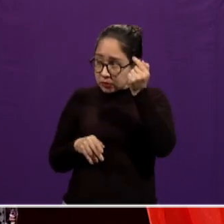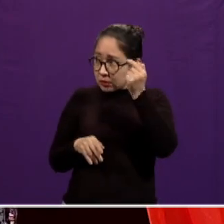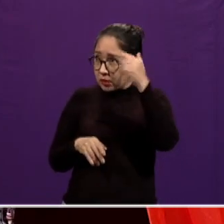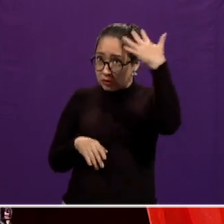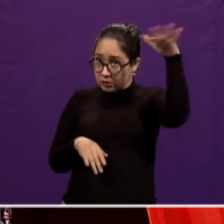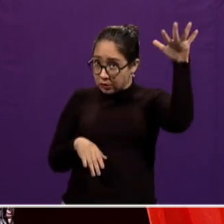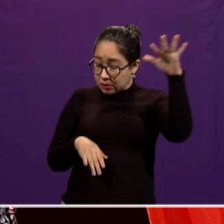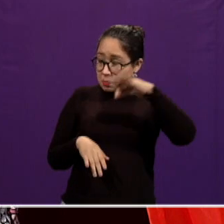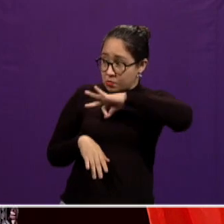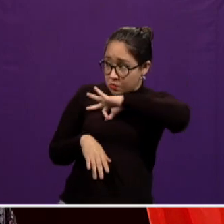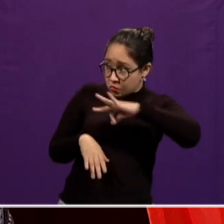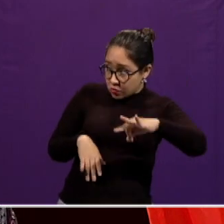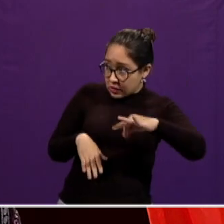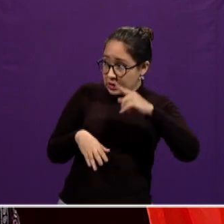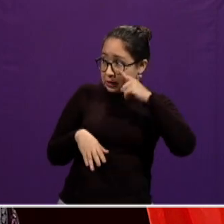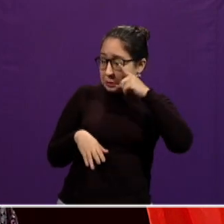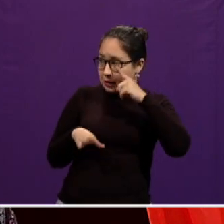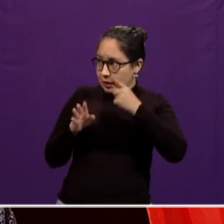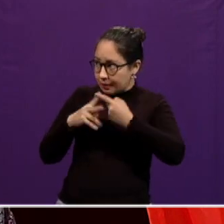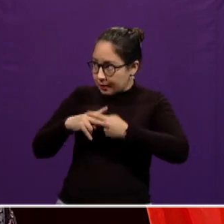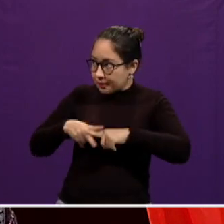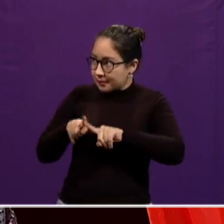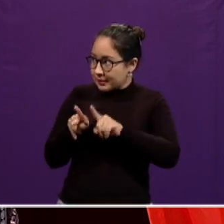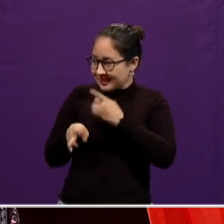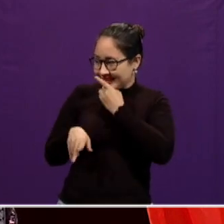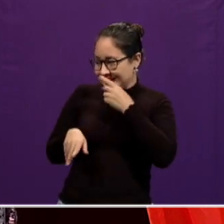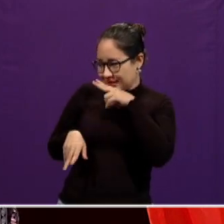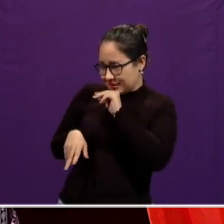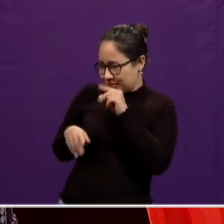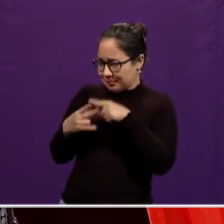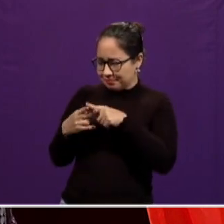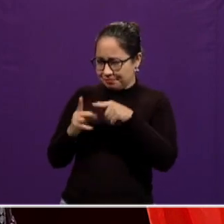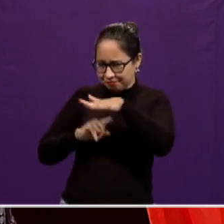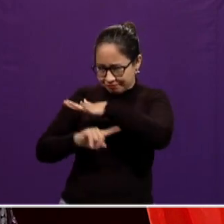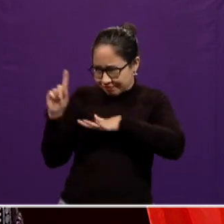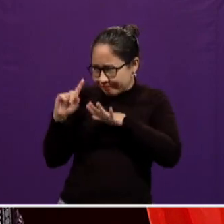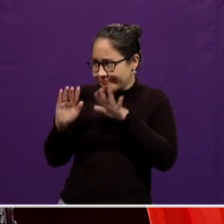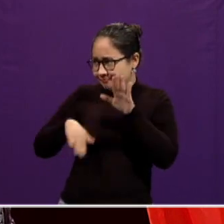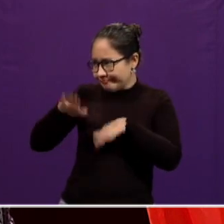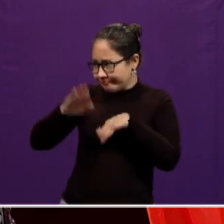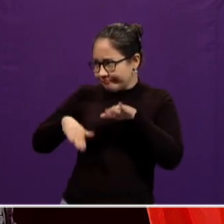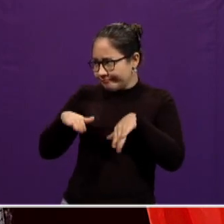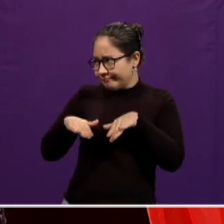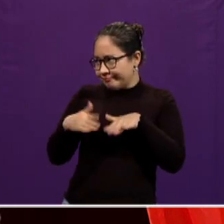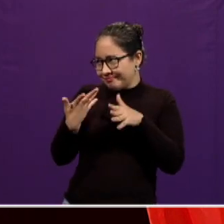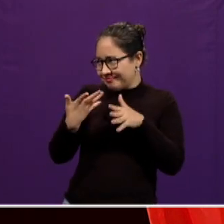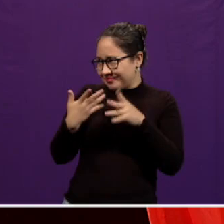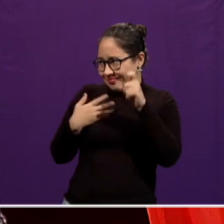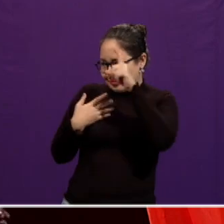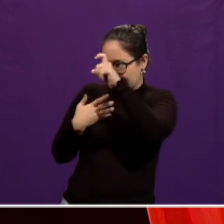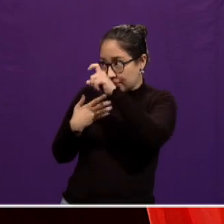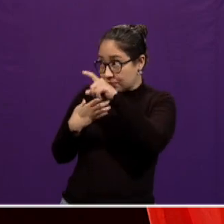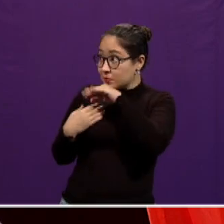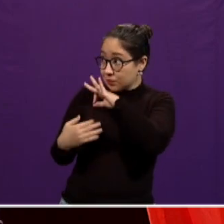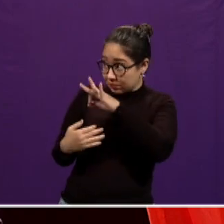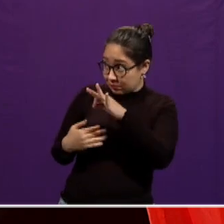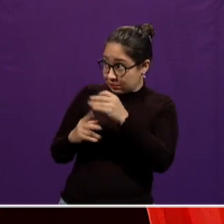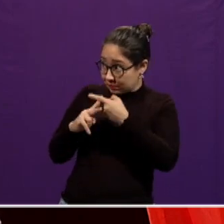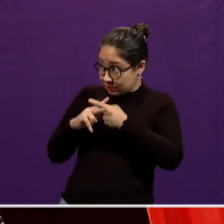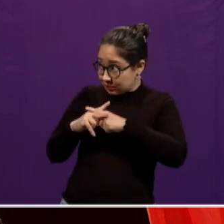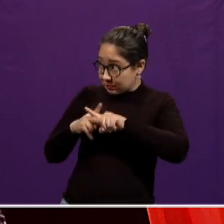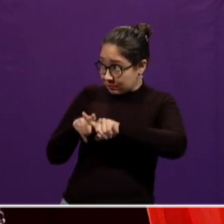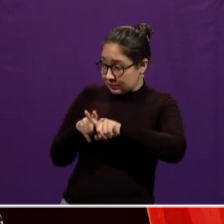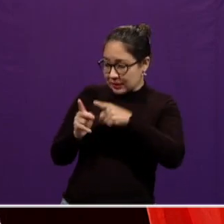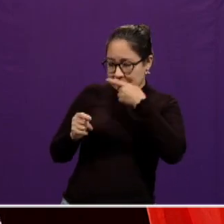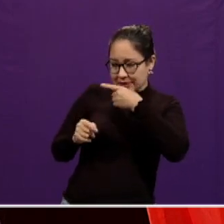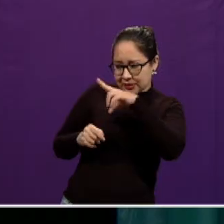somos personas adultas, si ya estamos como en un entorno, pues, entre comillas, más viciado y todo, ¿sí podemos empezar a poner